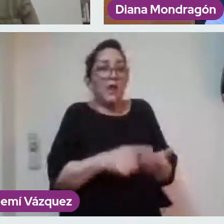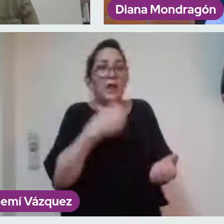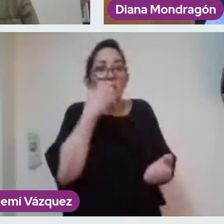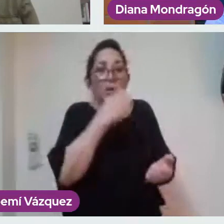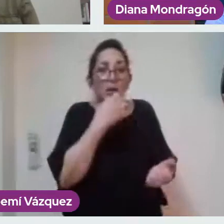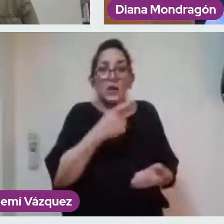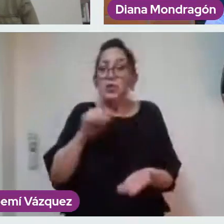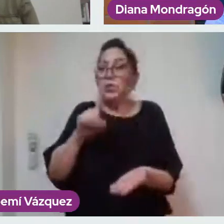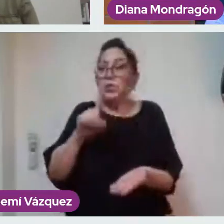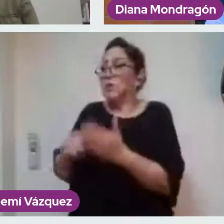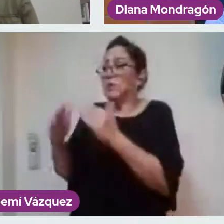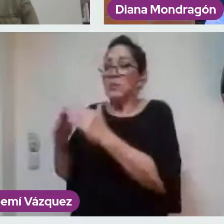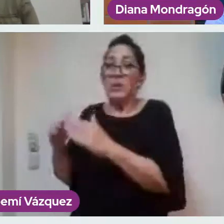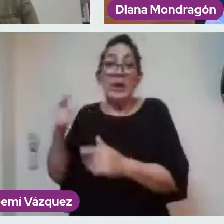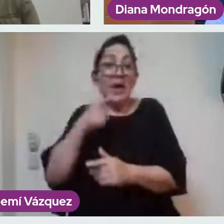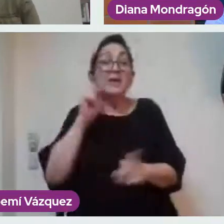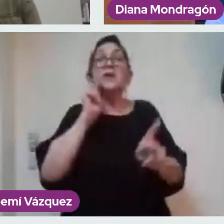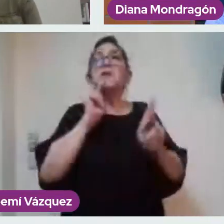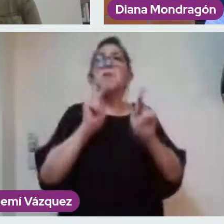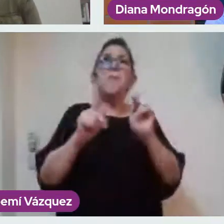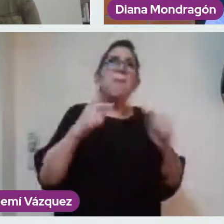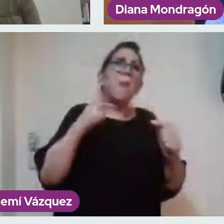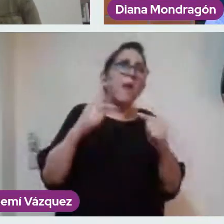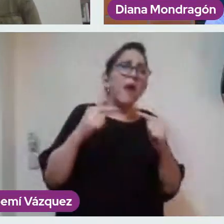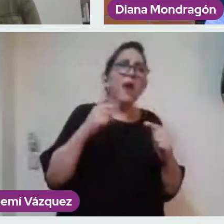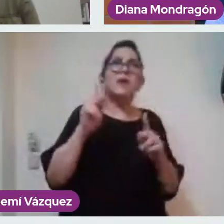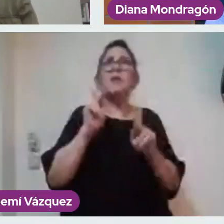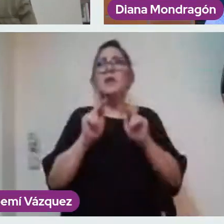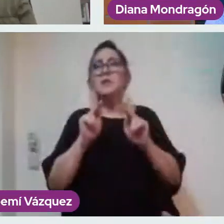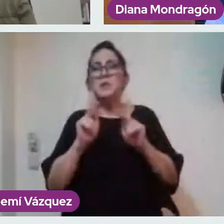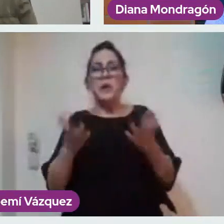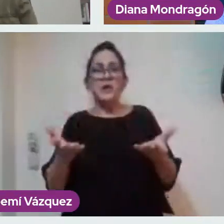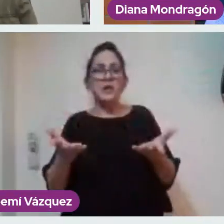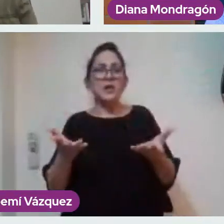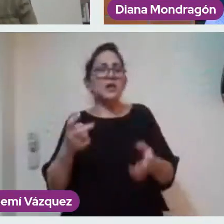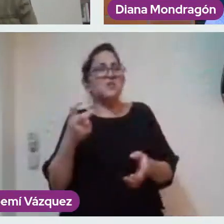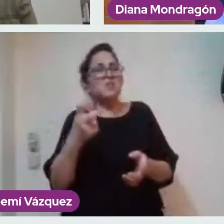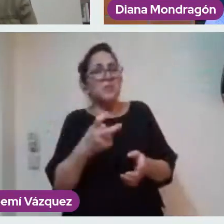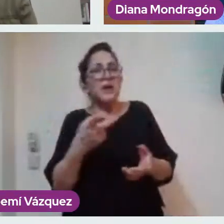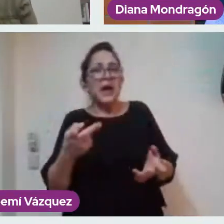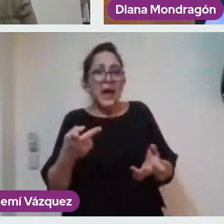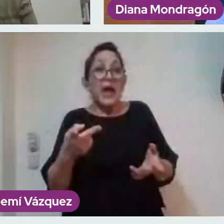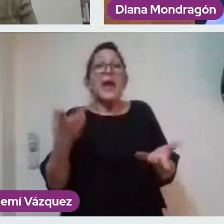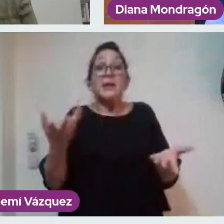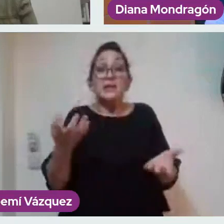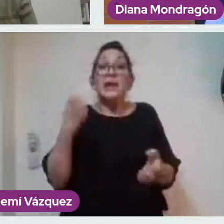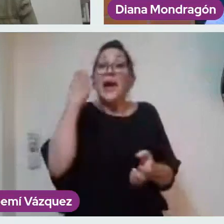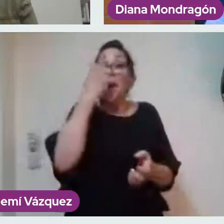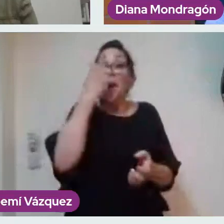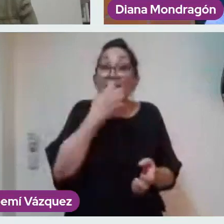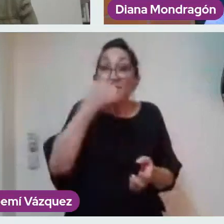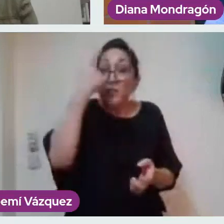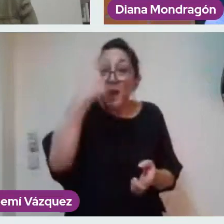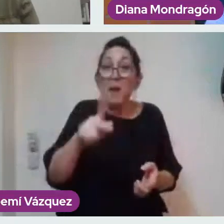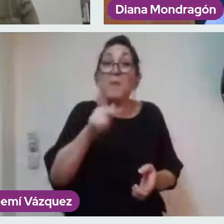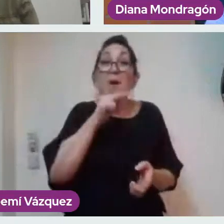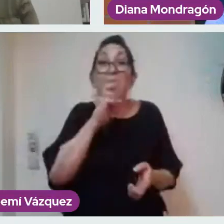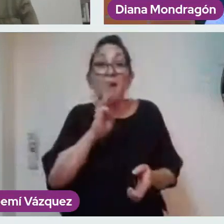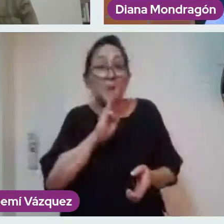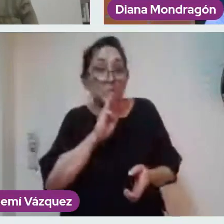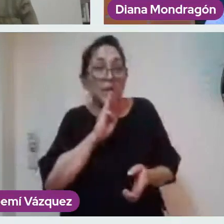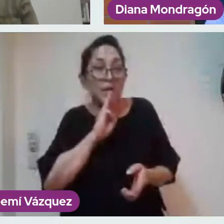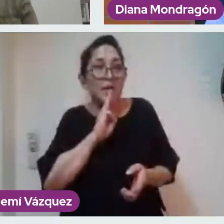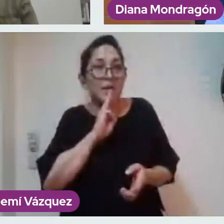dan, pues lo que se llama como estas escuela para padres, ¿no? Qué importante también entender desde otra